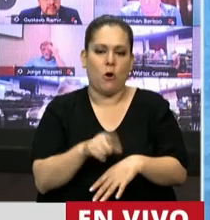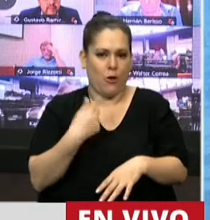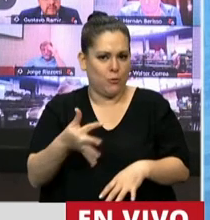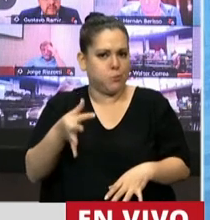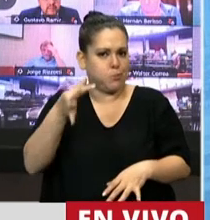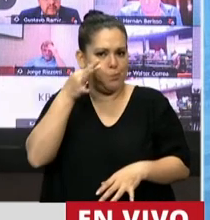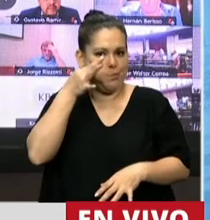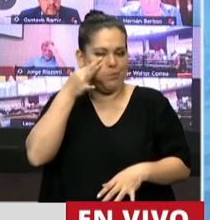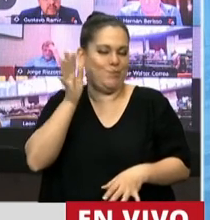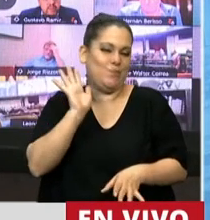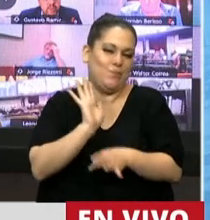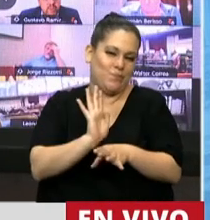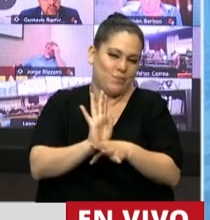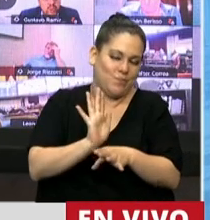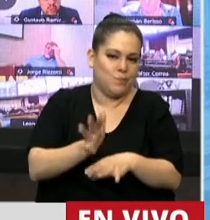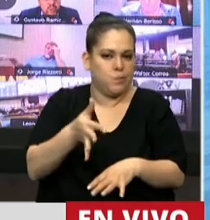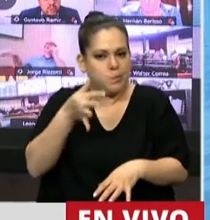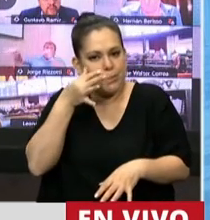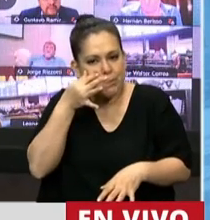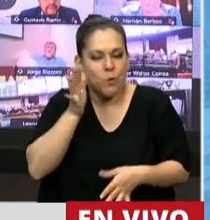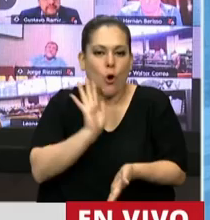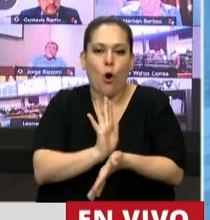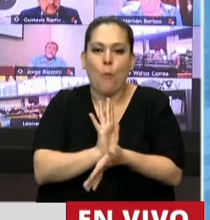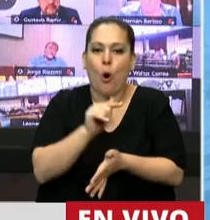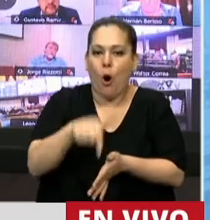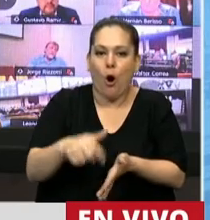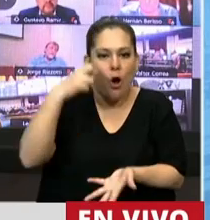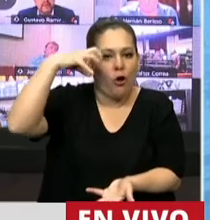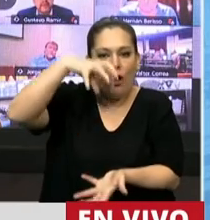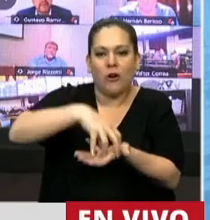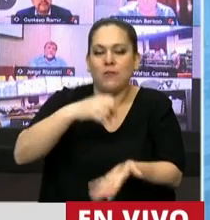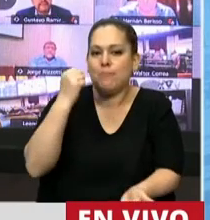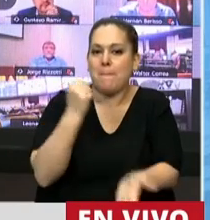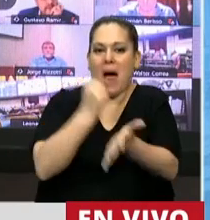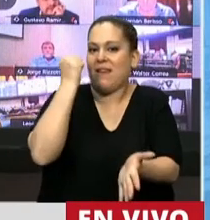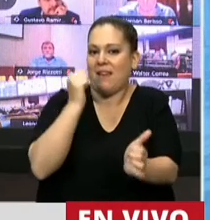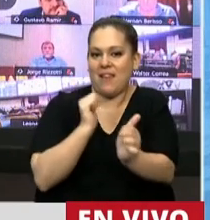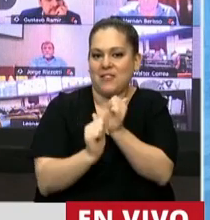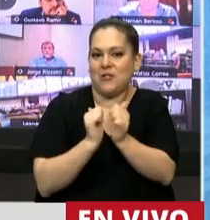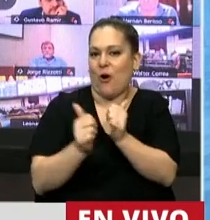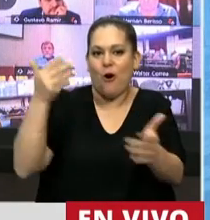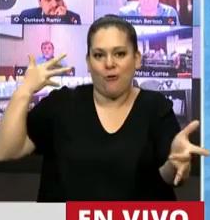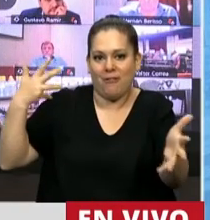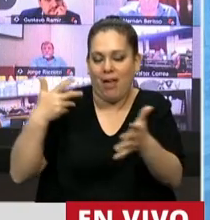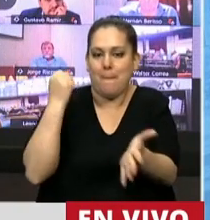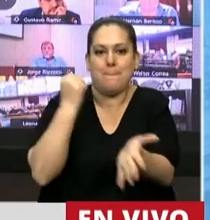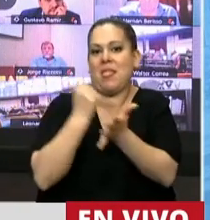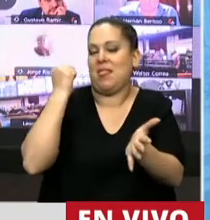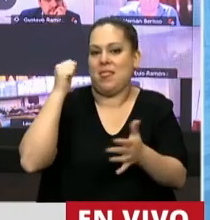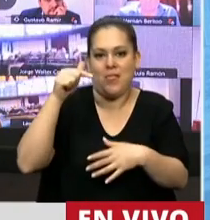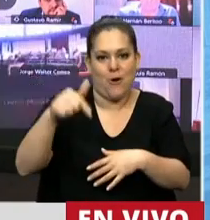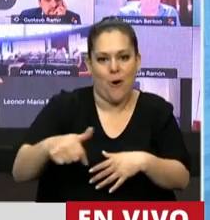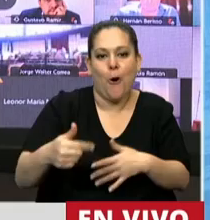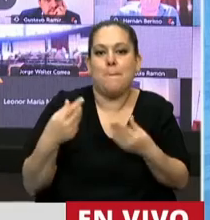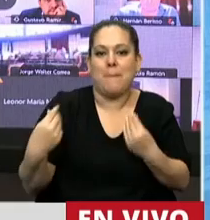animaría a decir de una jornada histórica en el largo camino de construir esa